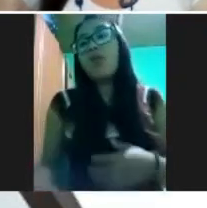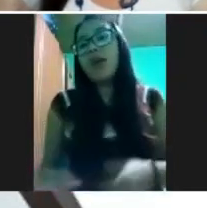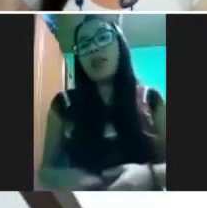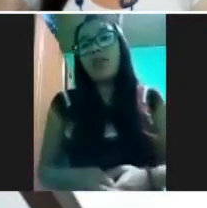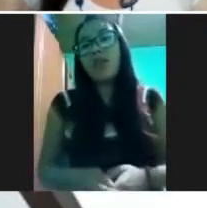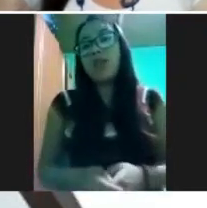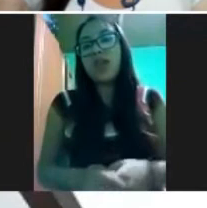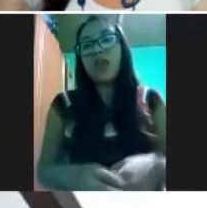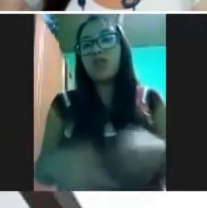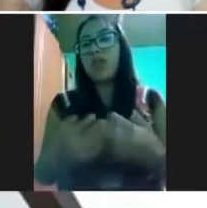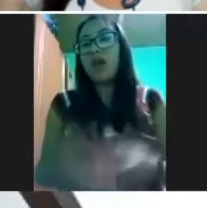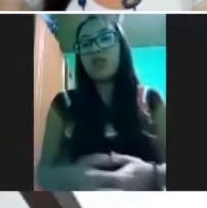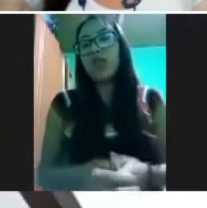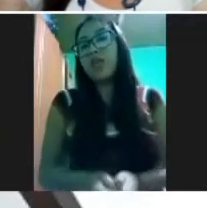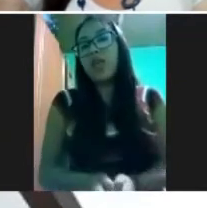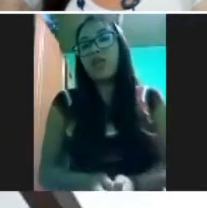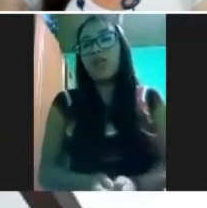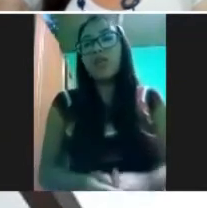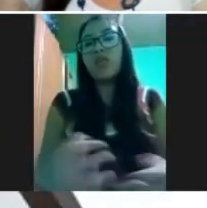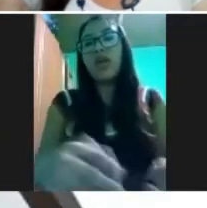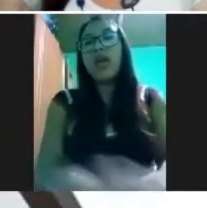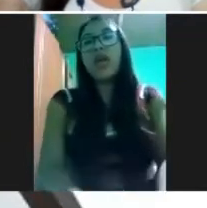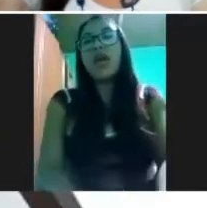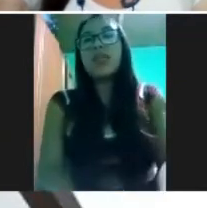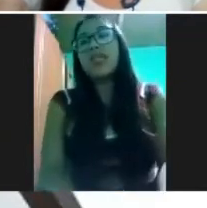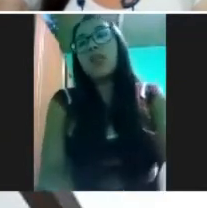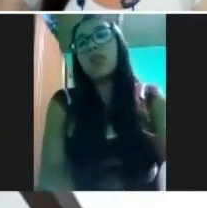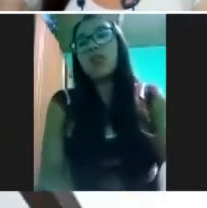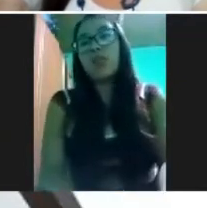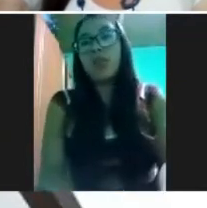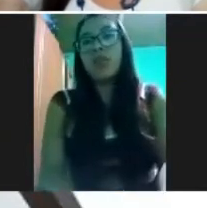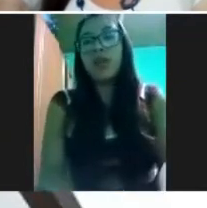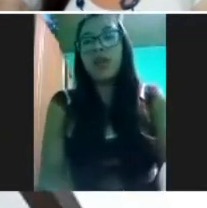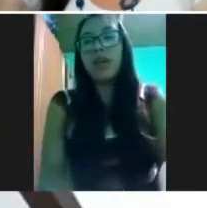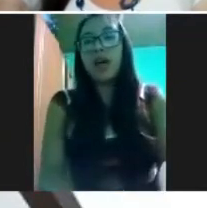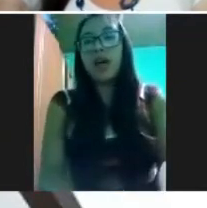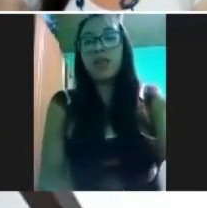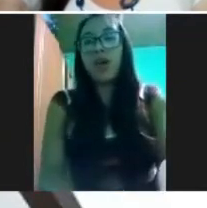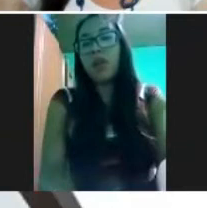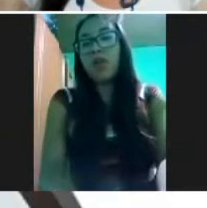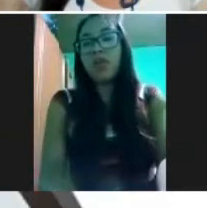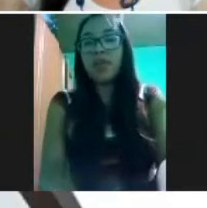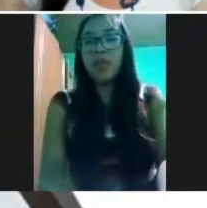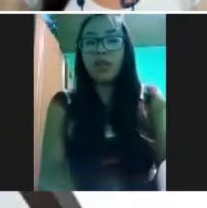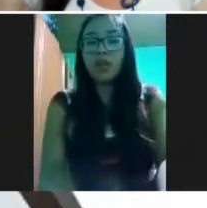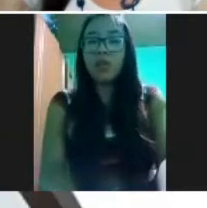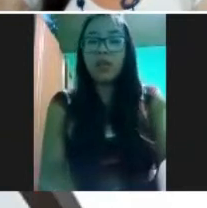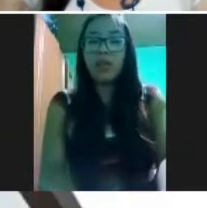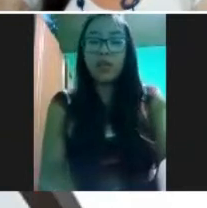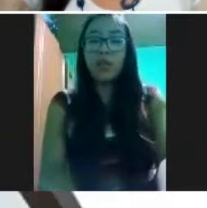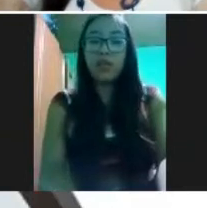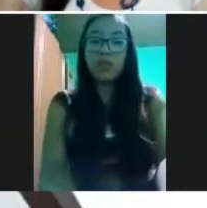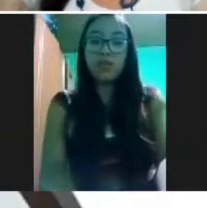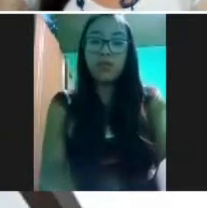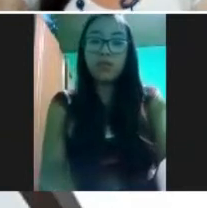van olvidando y ya no se da un seguimiento. Yo creo que desde ese punto también radica toda la problemática que actualmente